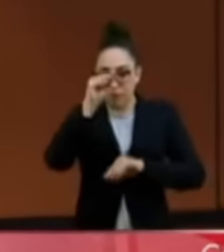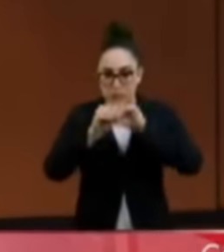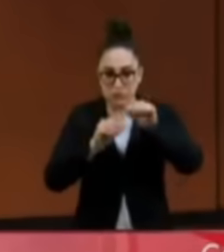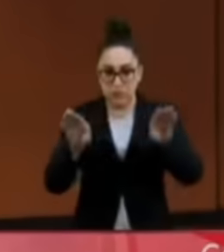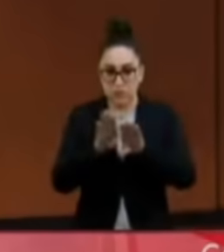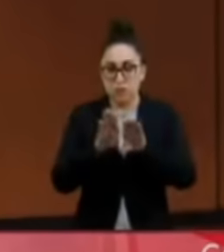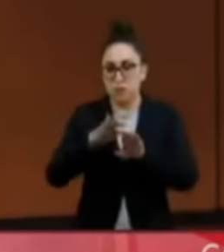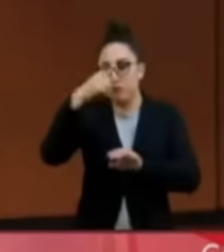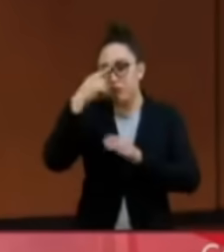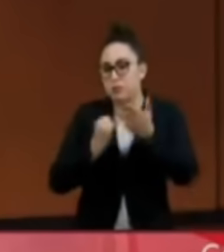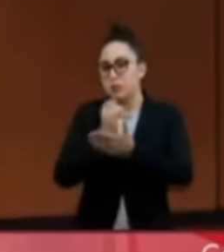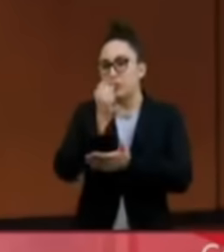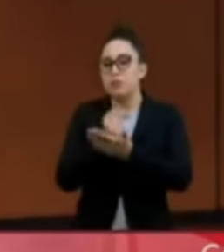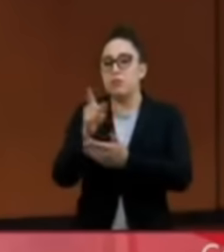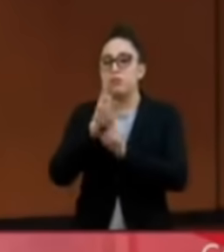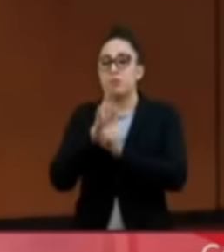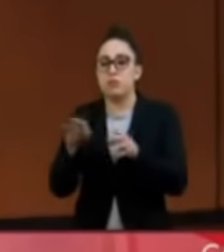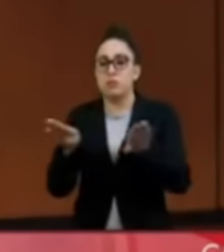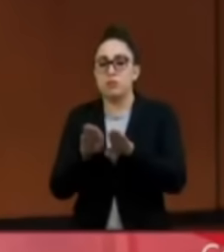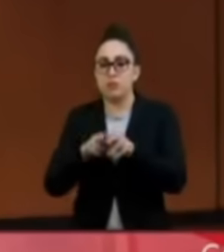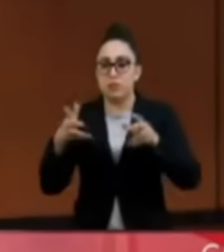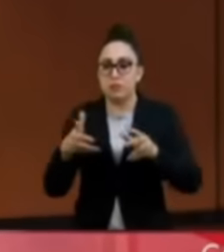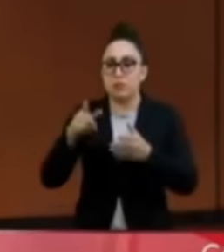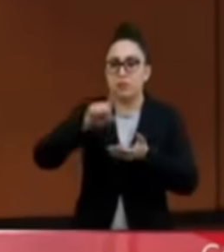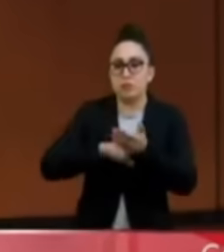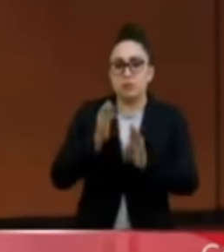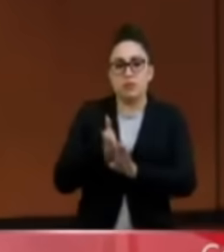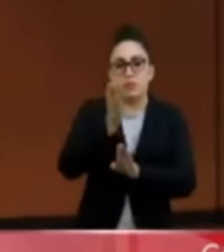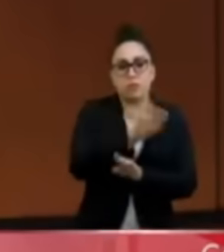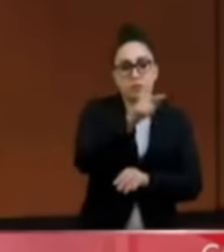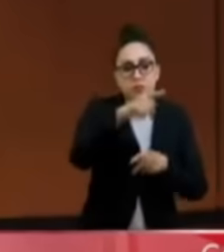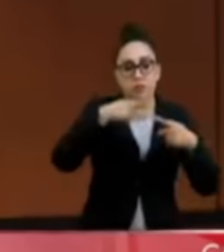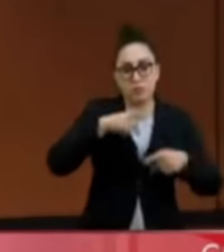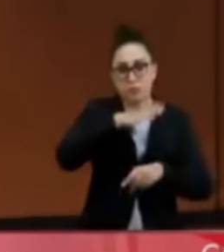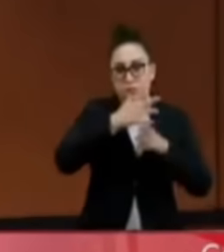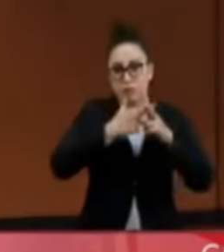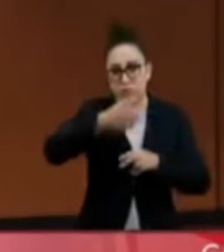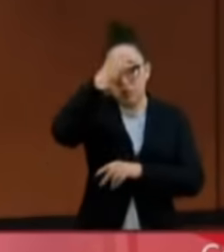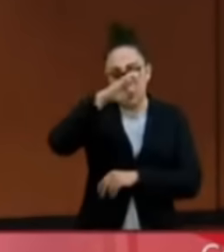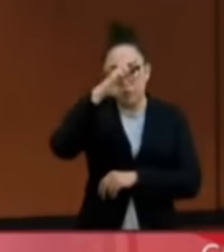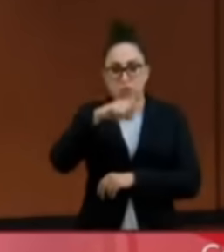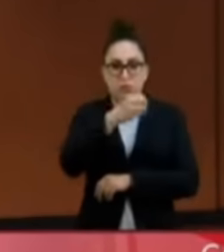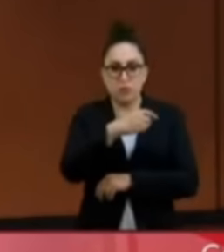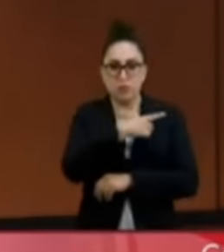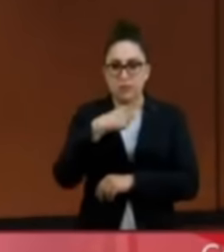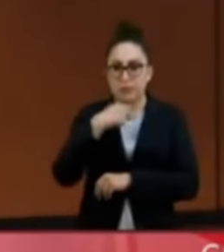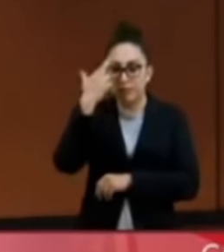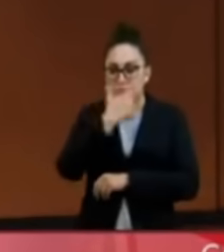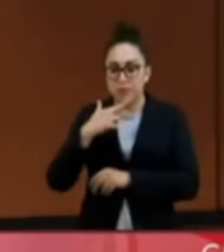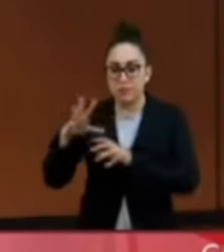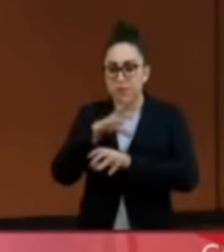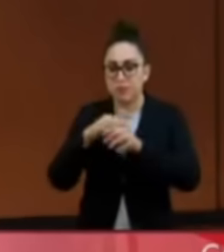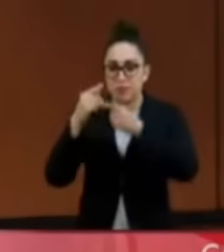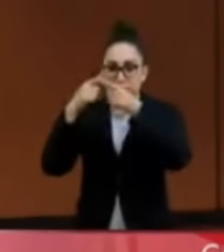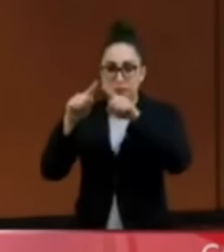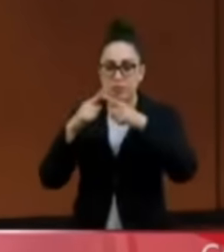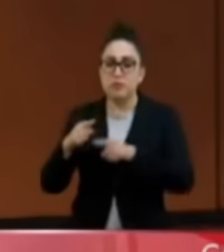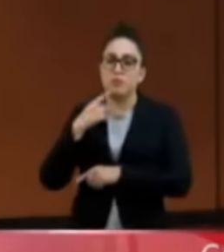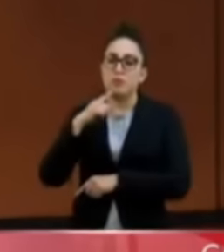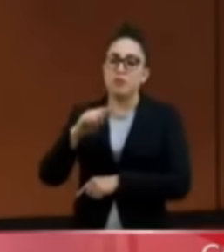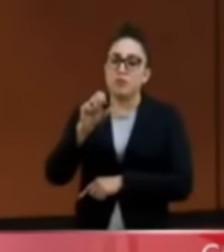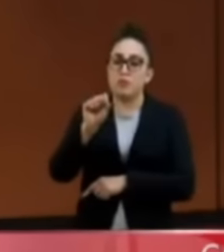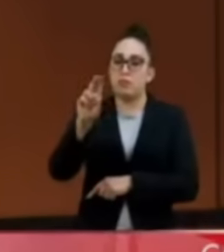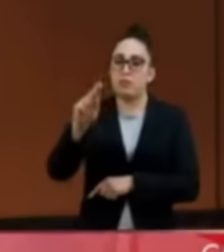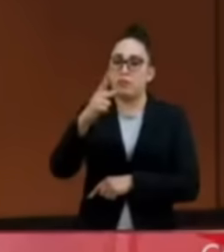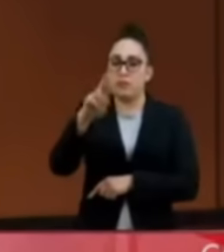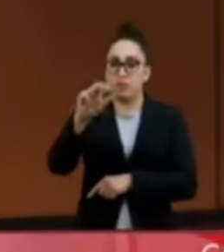en razones y argumentos derivados de la rectitud de su conocimiento y criterio, resolviendo suprapartes. Por cierto,